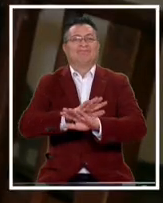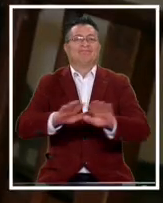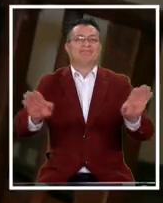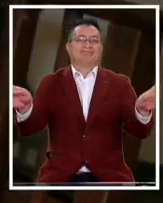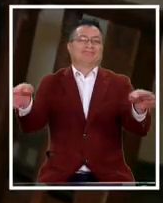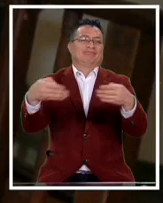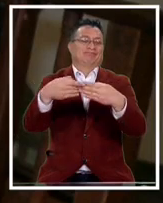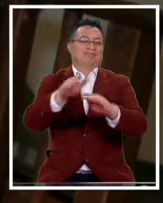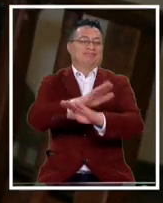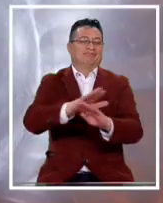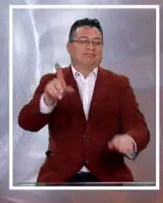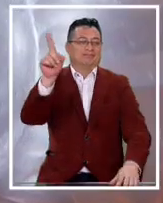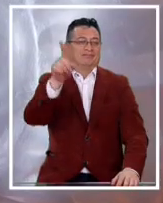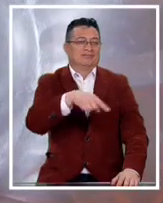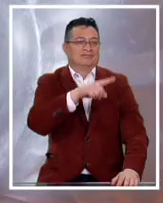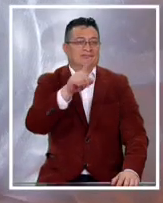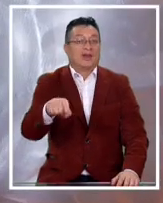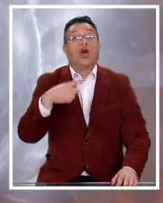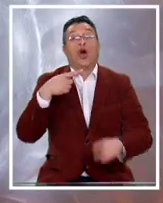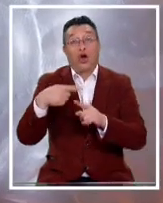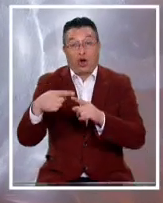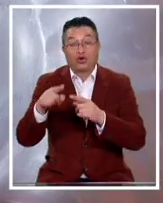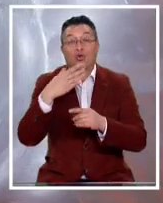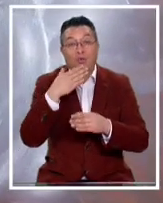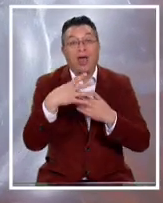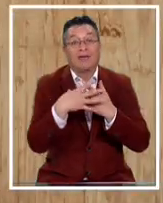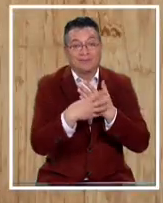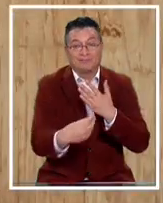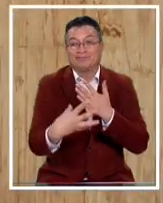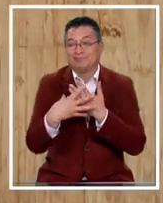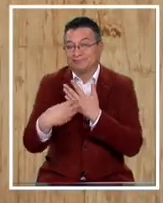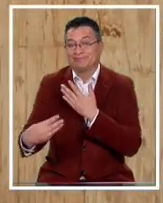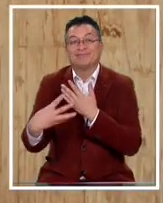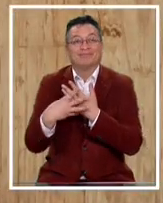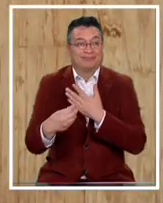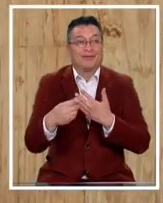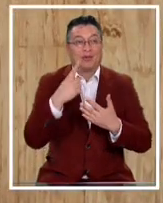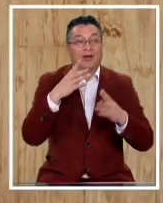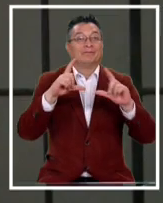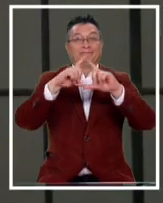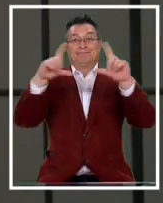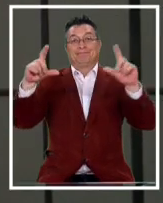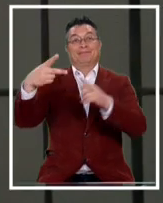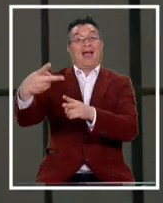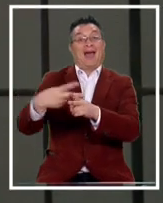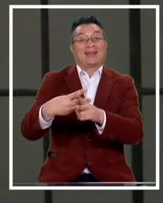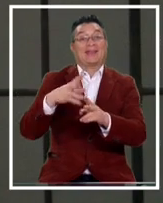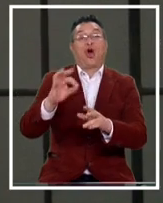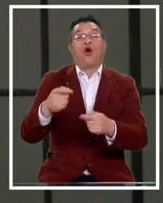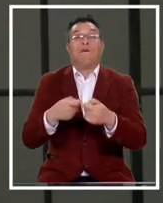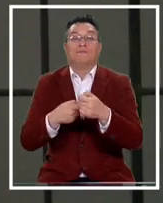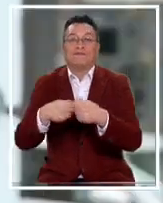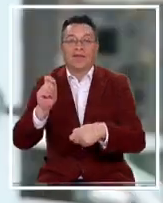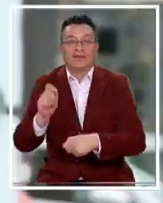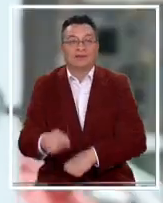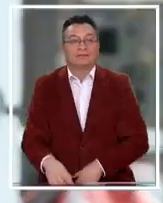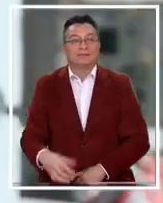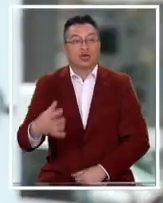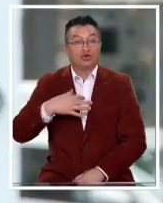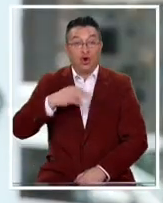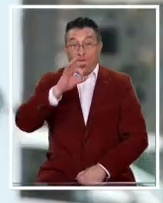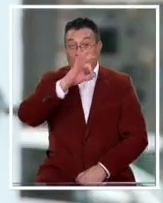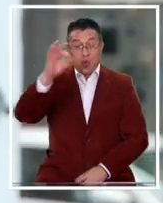cortinas. Una decisión que se replica en otros locales de Santiago, que hoy están con carteles de se arrienda o se vende. Nunca pensé en mi